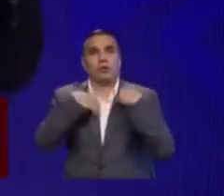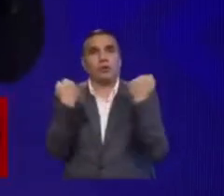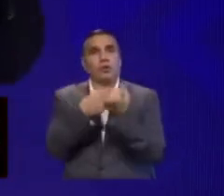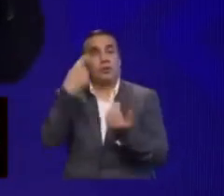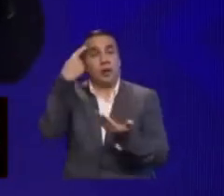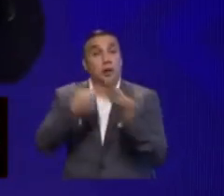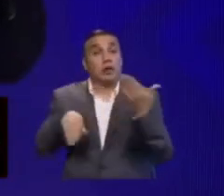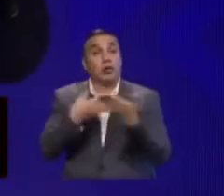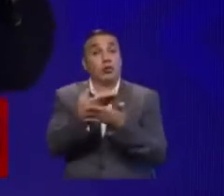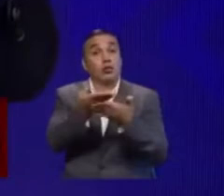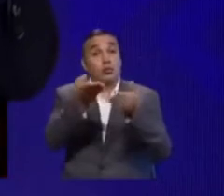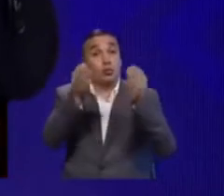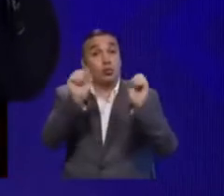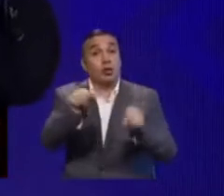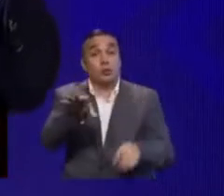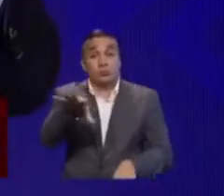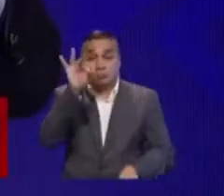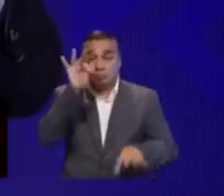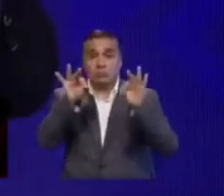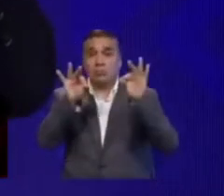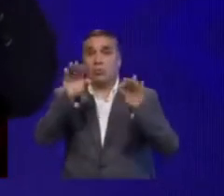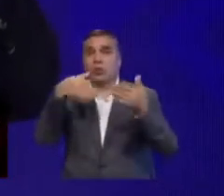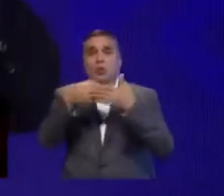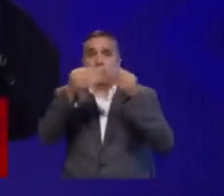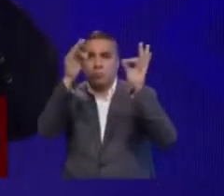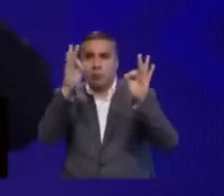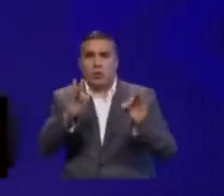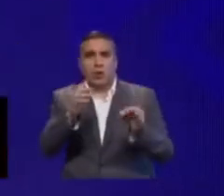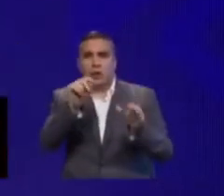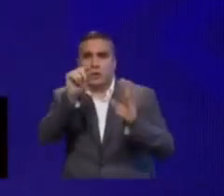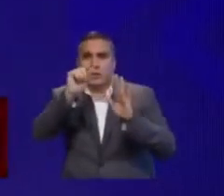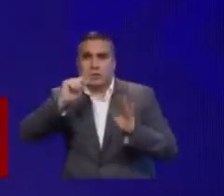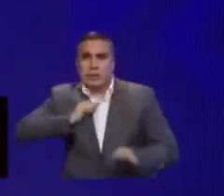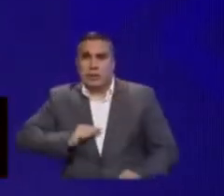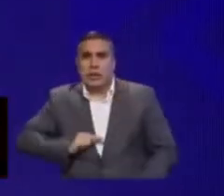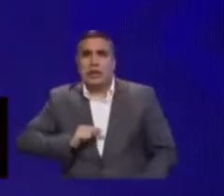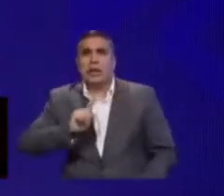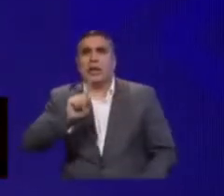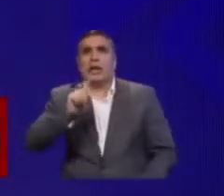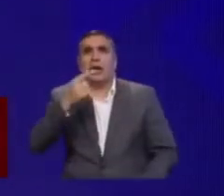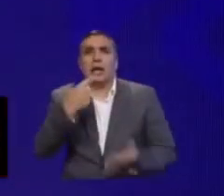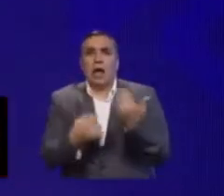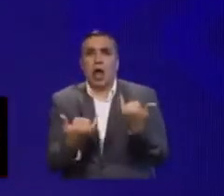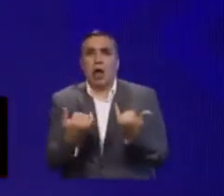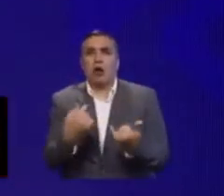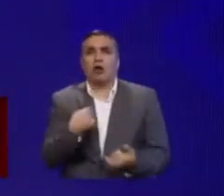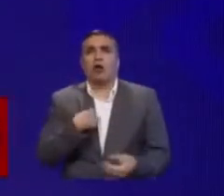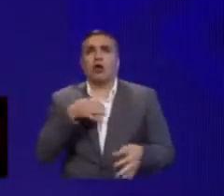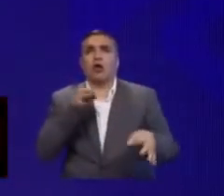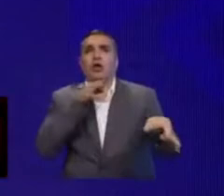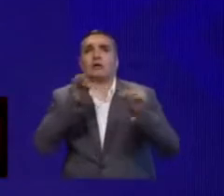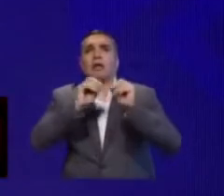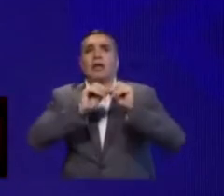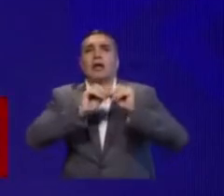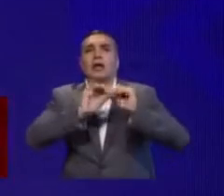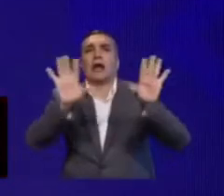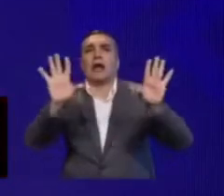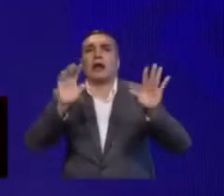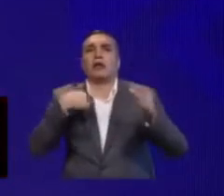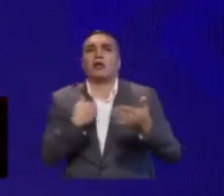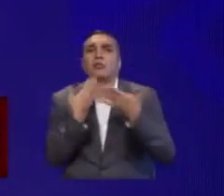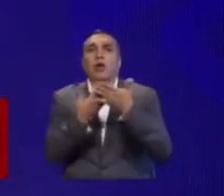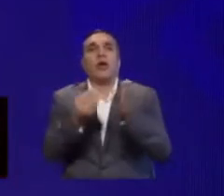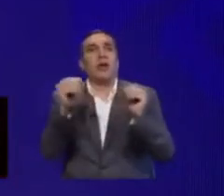para que ustedes puedan encontrar el desglose detallado de lo que en este momento yo les estoy exponiendo